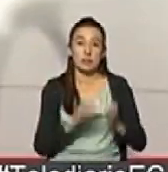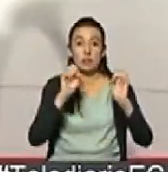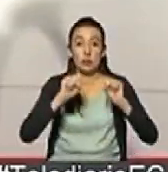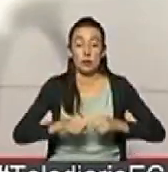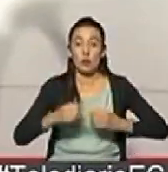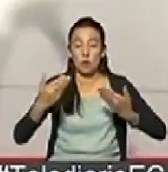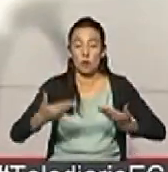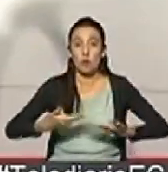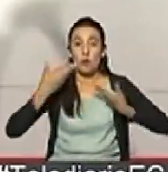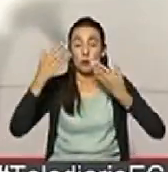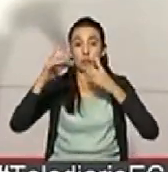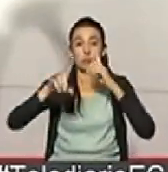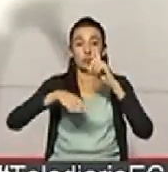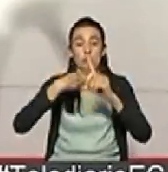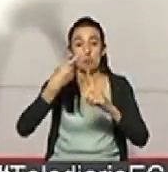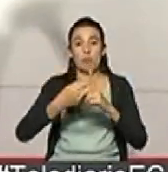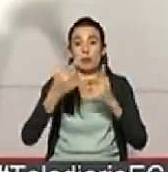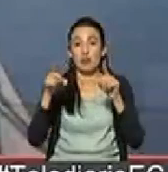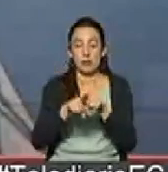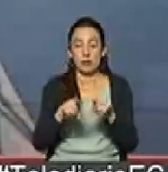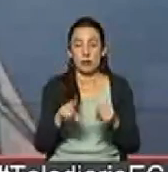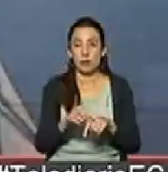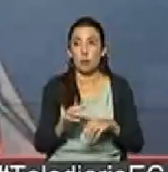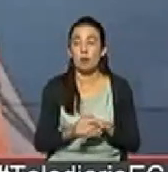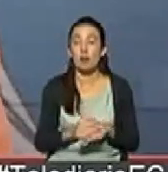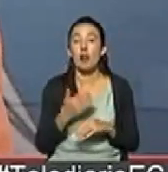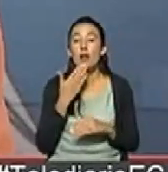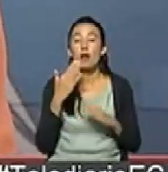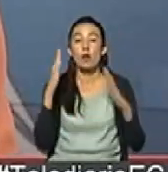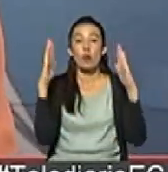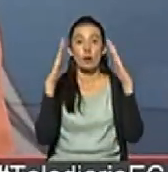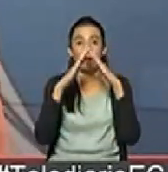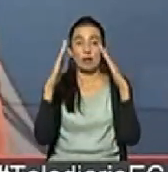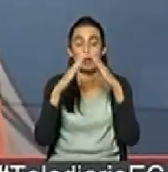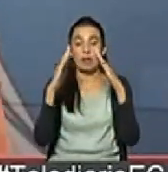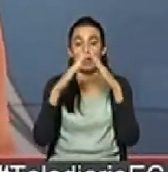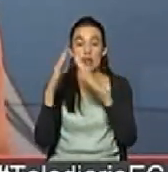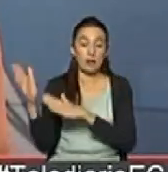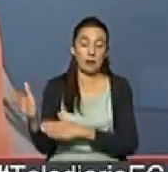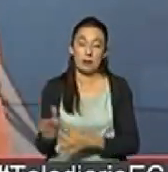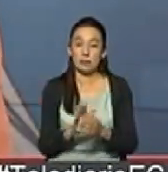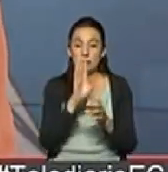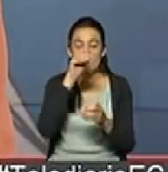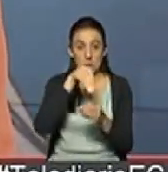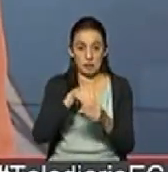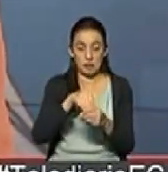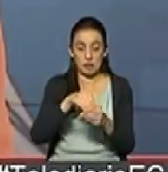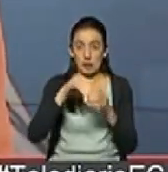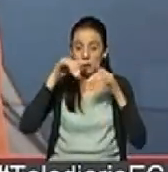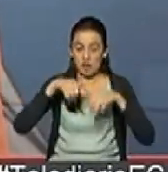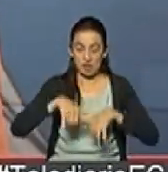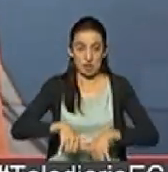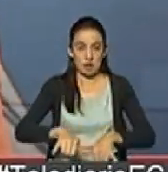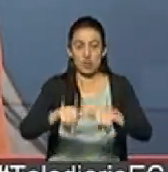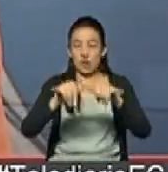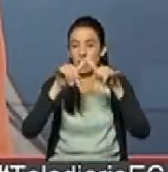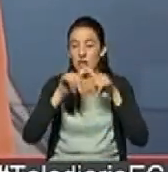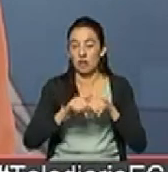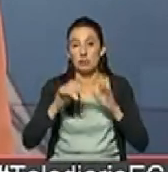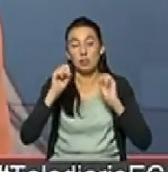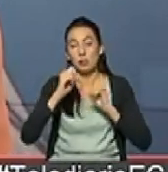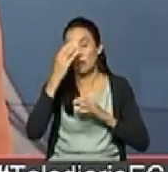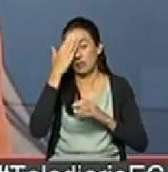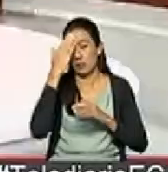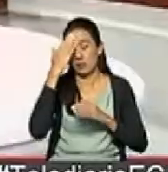sumar siempre va a ser importante. Y en la casa, ¿qué se debe preparar para que los chicos pues puedan continuar su preparación, tomando en cuenta